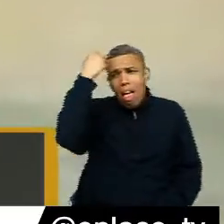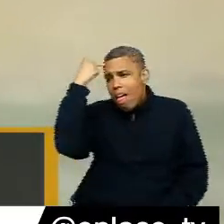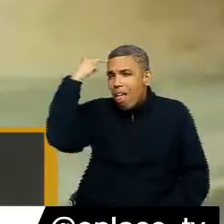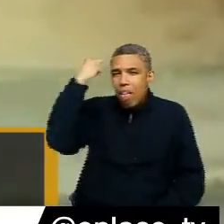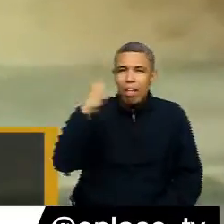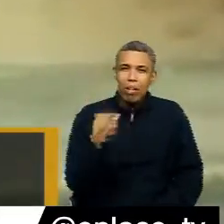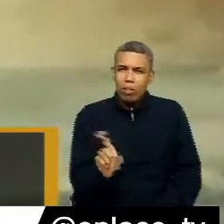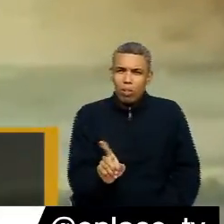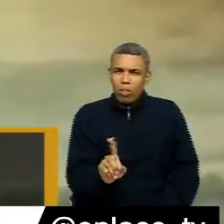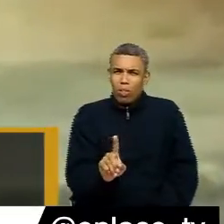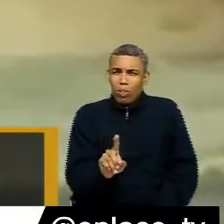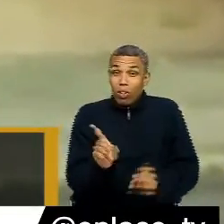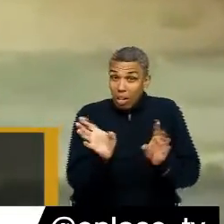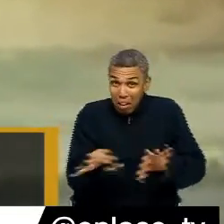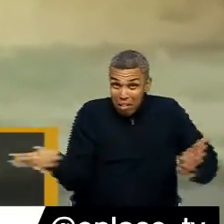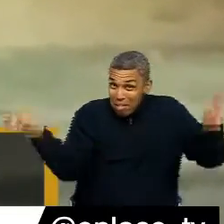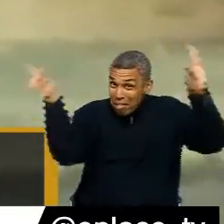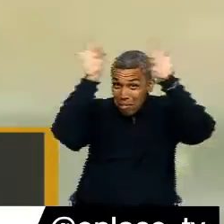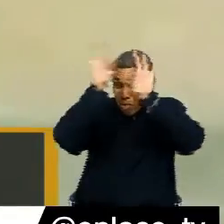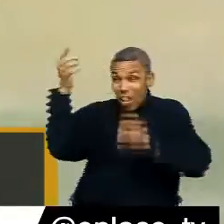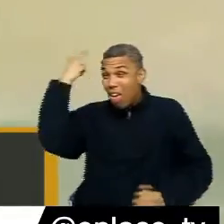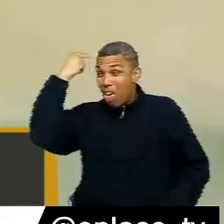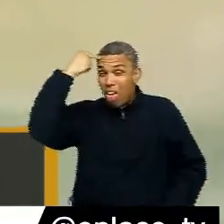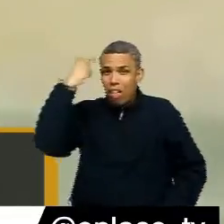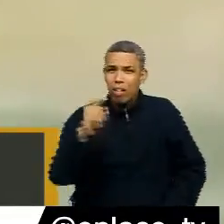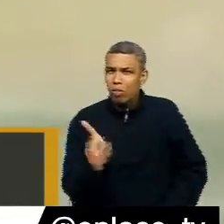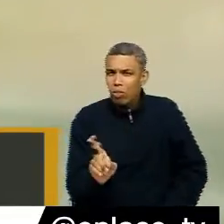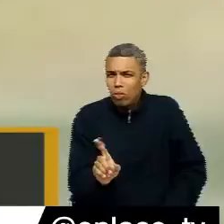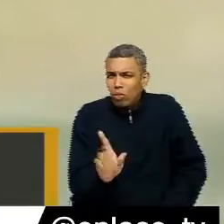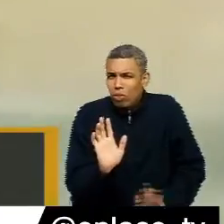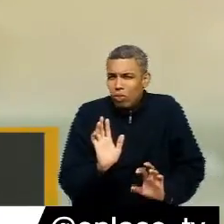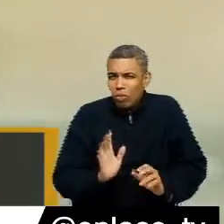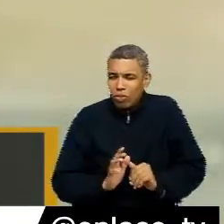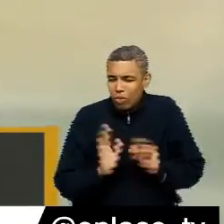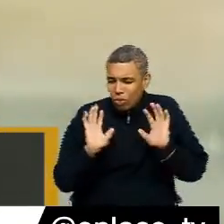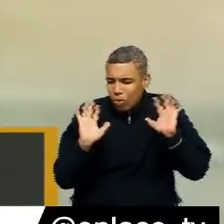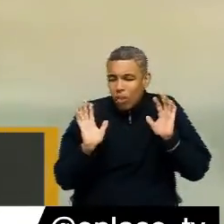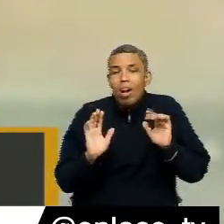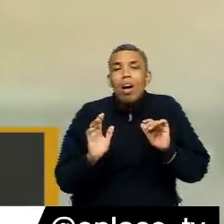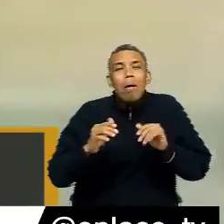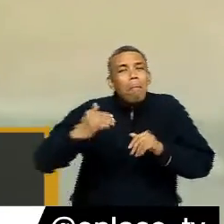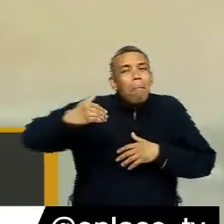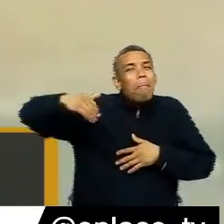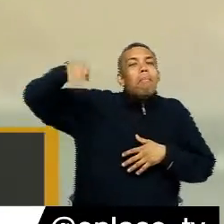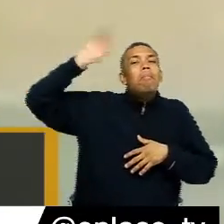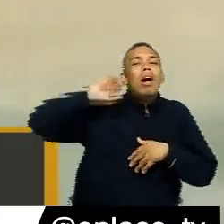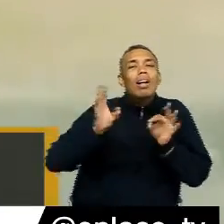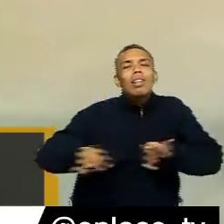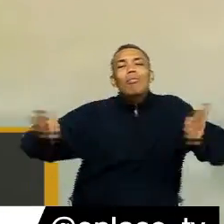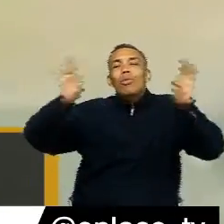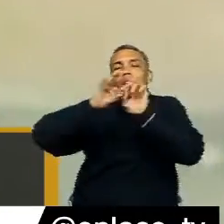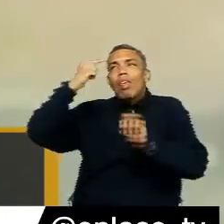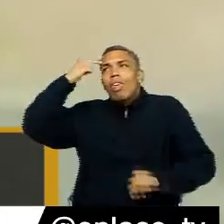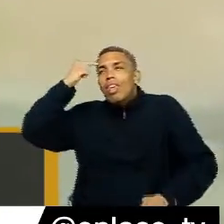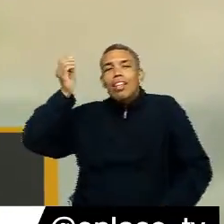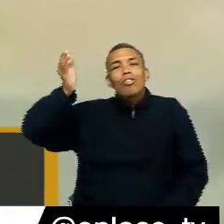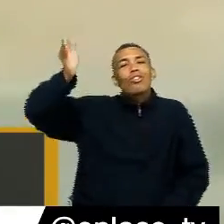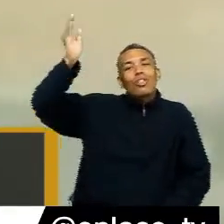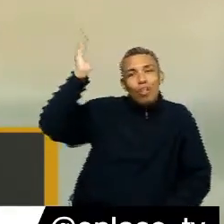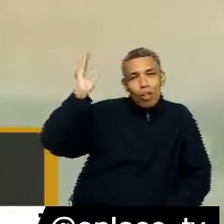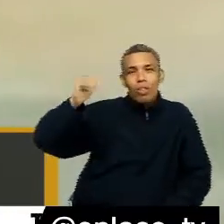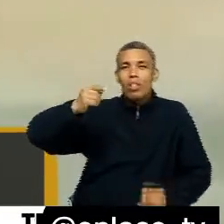tan importante en la vida suya ni en la vida mía. Lo importante es que nosotros sepamos que somos hombres de fe y que la fe nos lleva a creer en